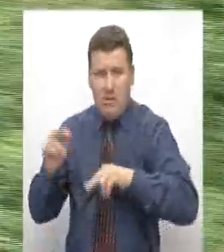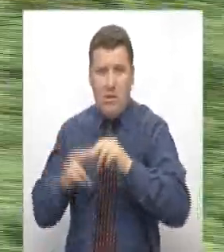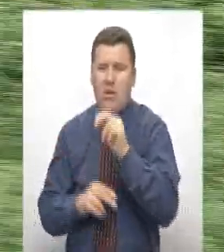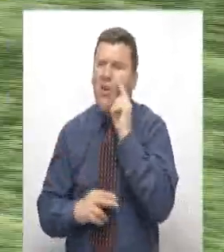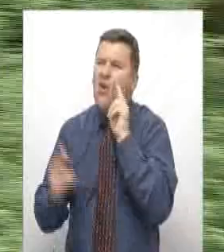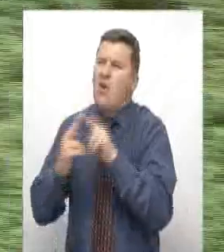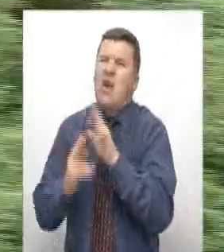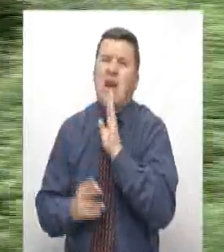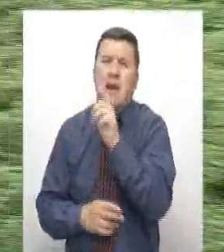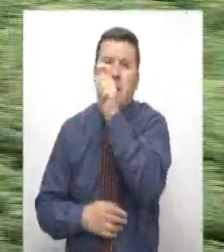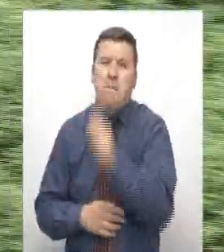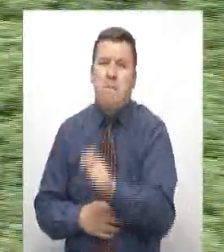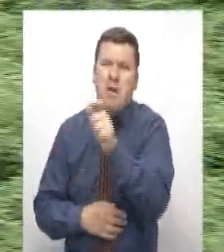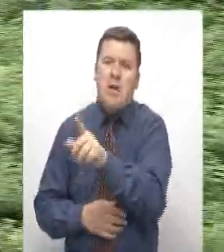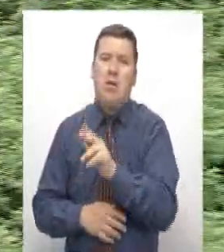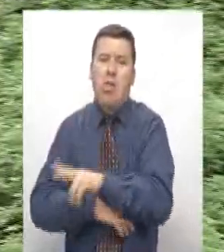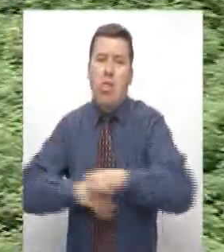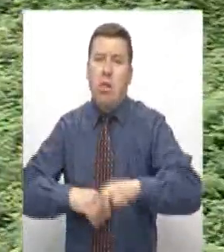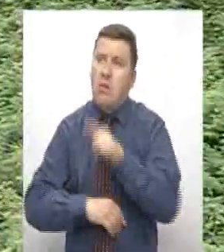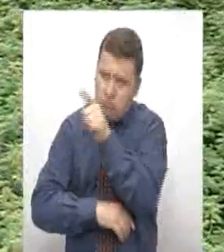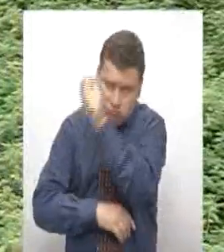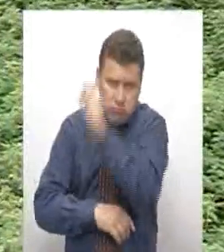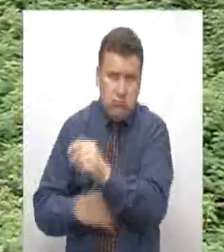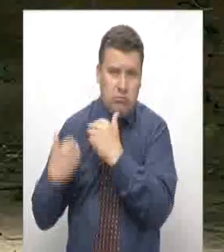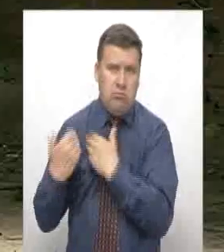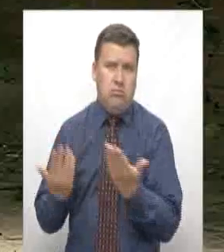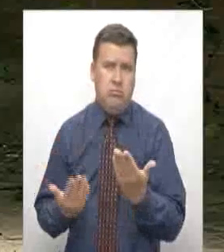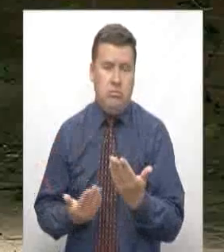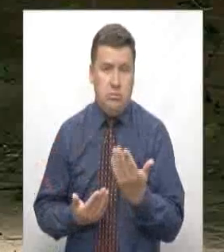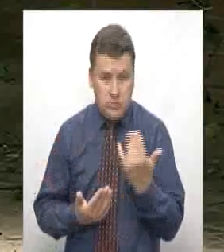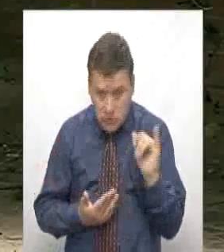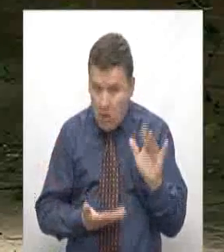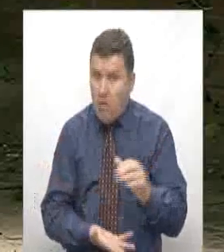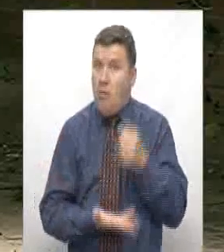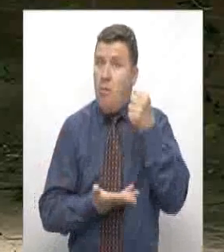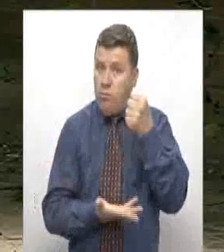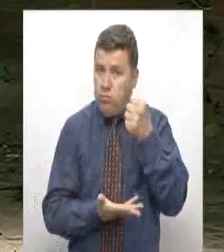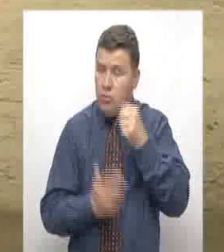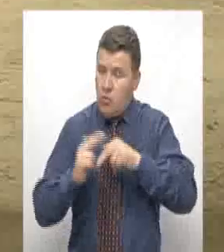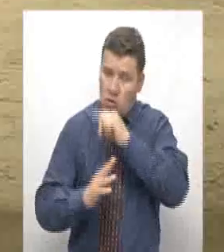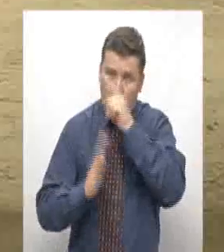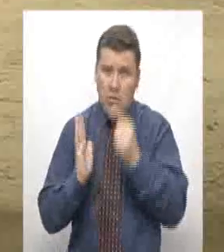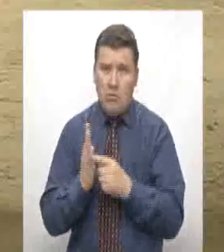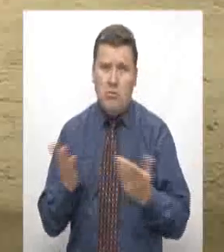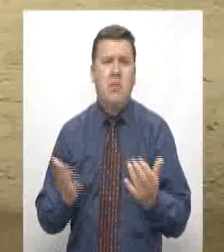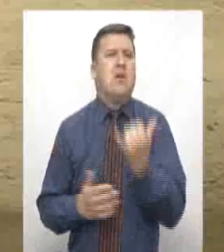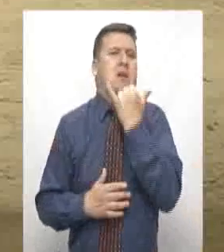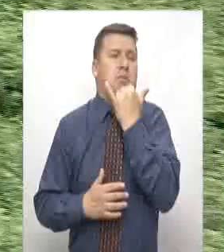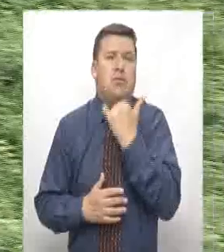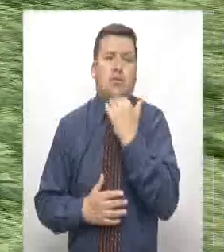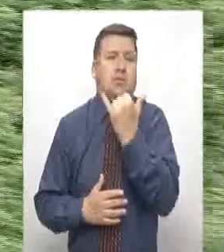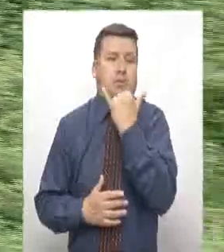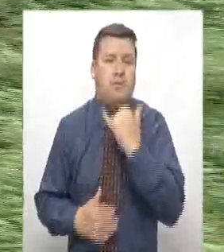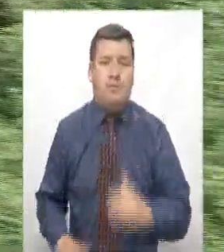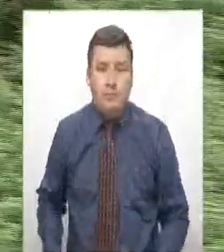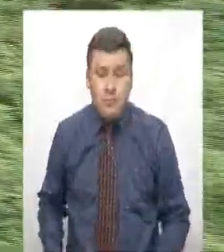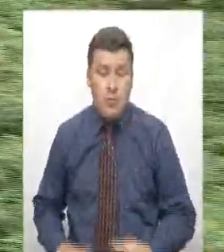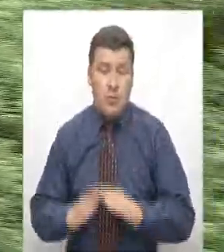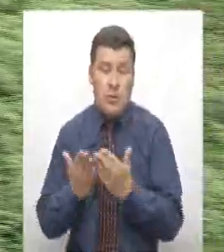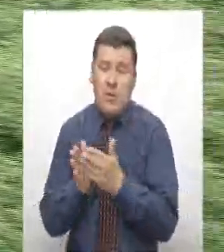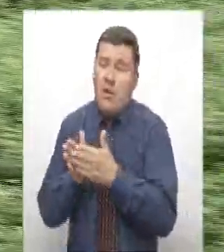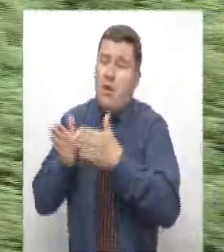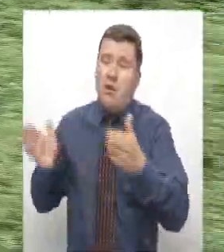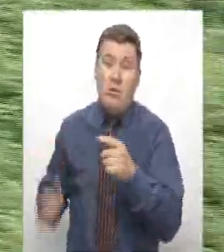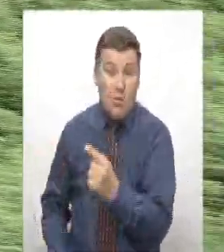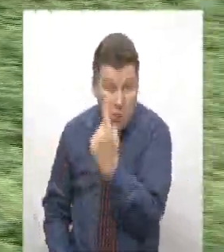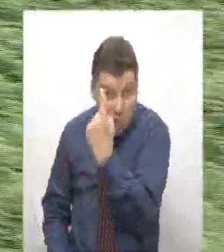las personas que se quedaron con esos recursos, porque los recursos salieron para terminar ese megacolegio y no sé qué pasó. El megacolegio de